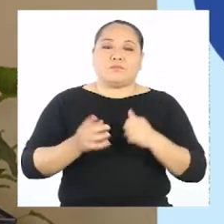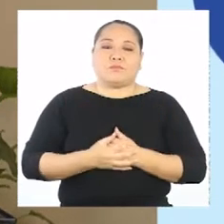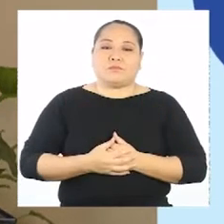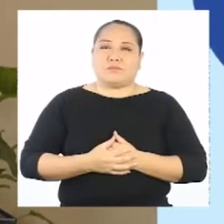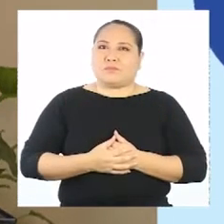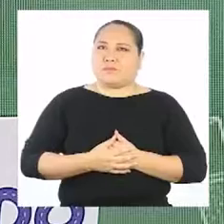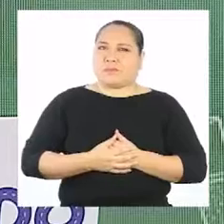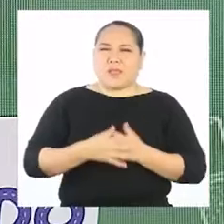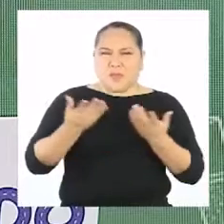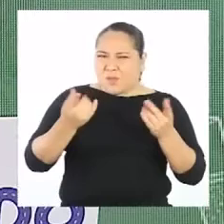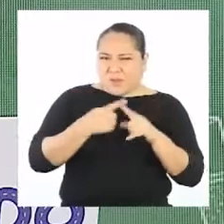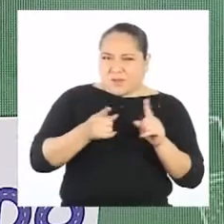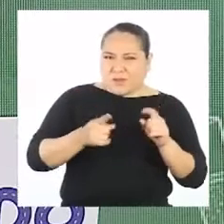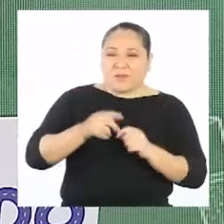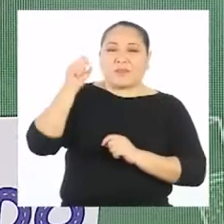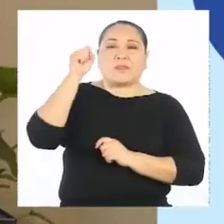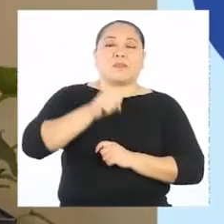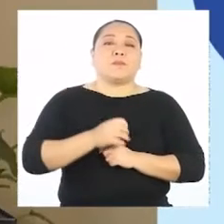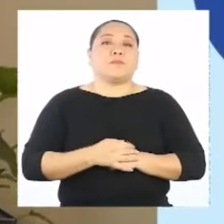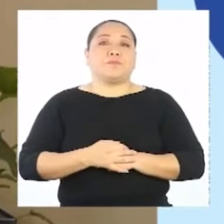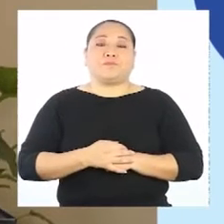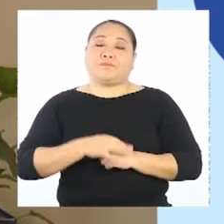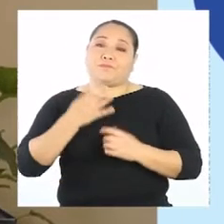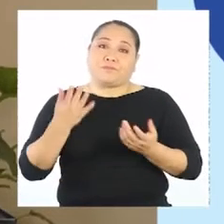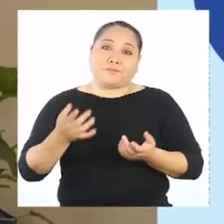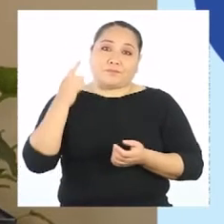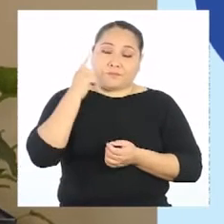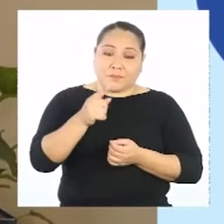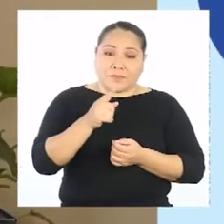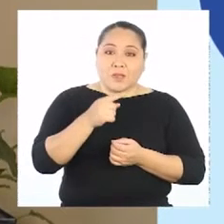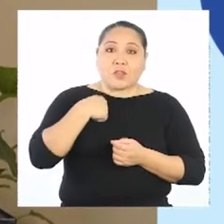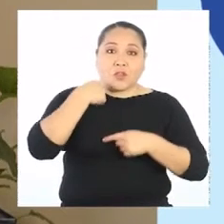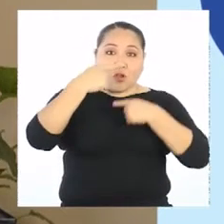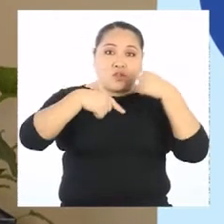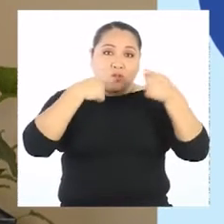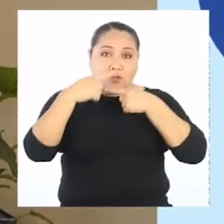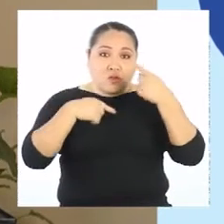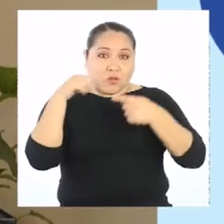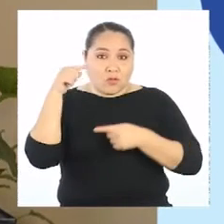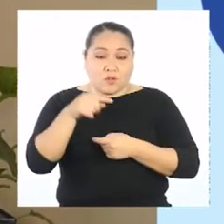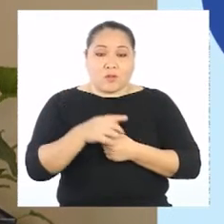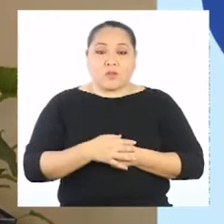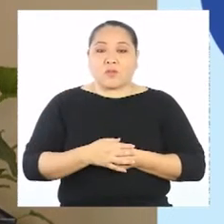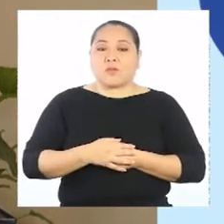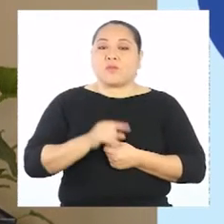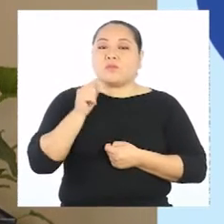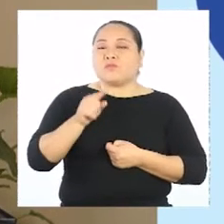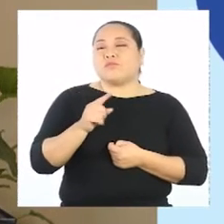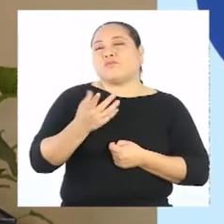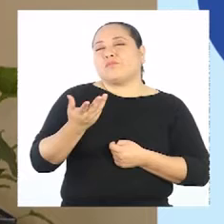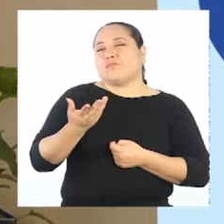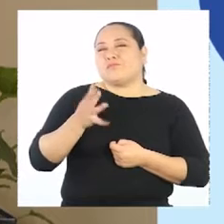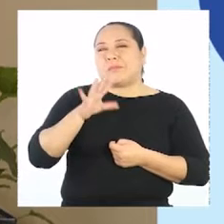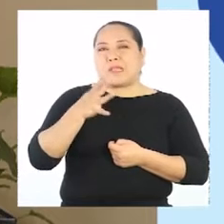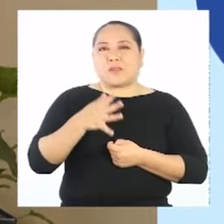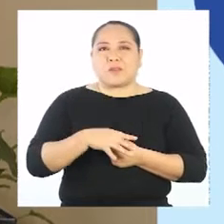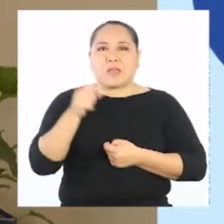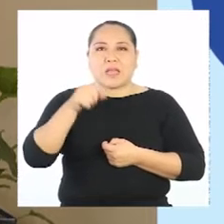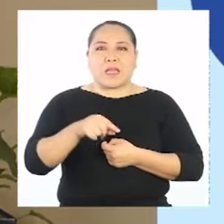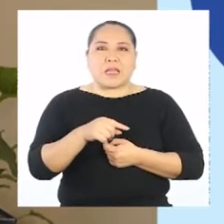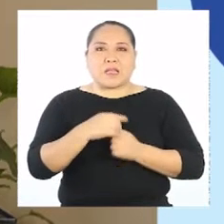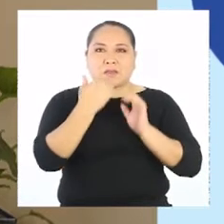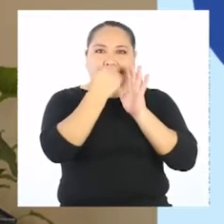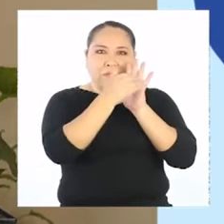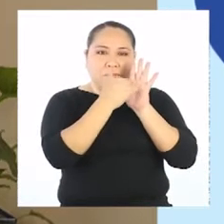Pero... ¿Hay un pero? Sí, y es que lo que les acabo de comentar es, por así